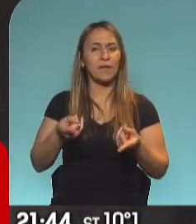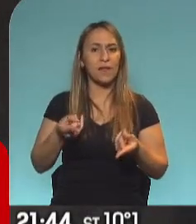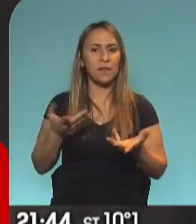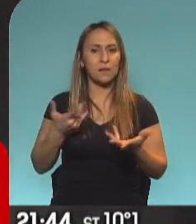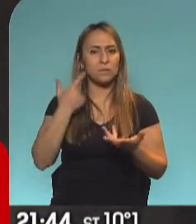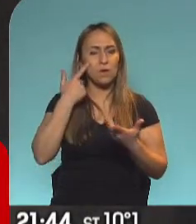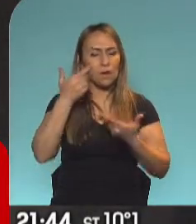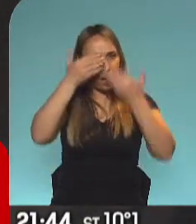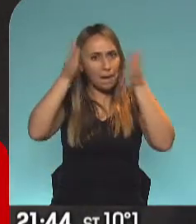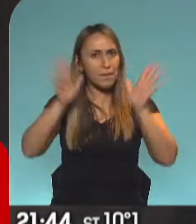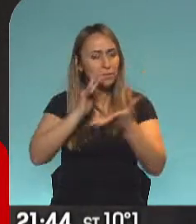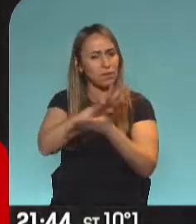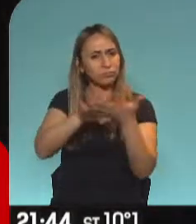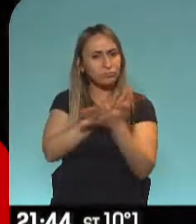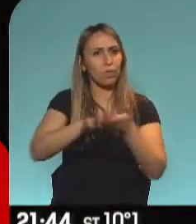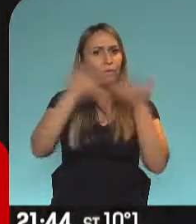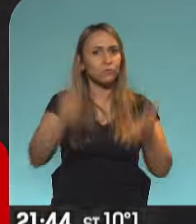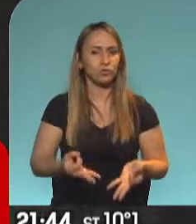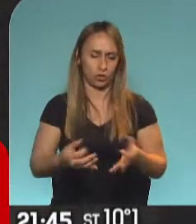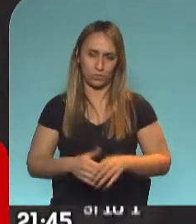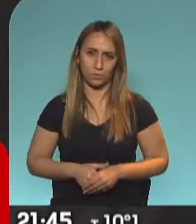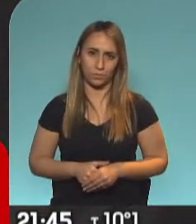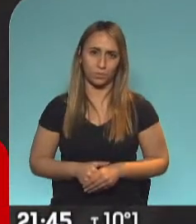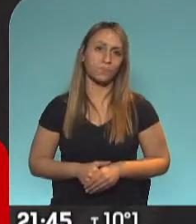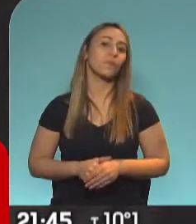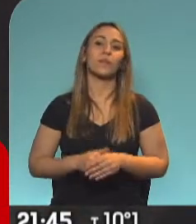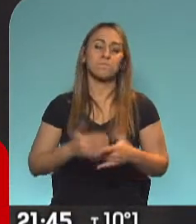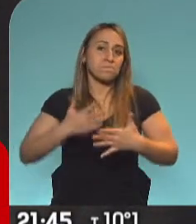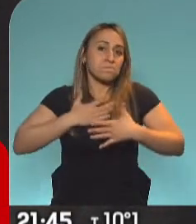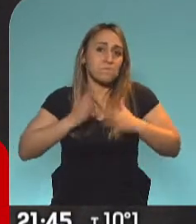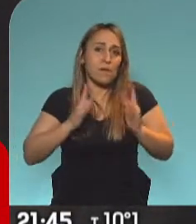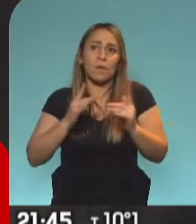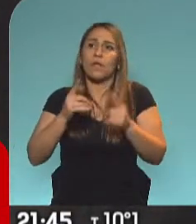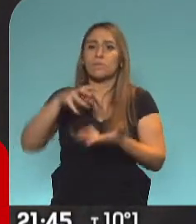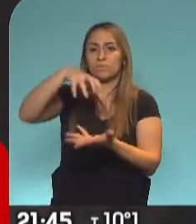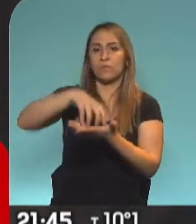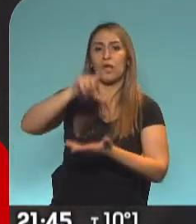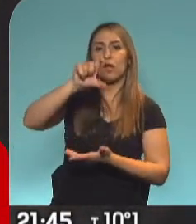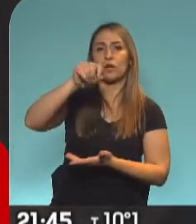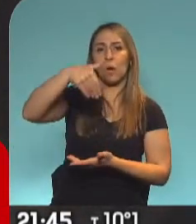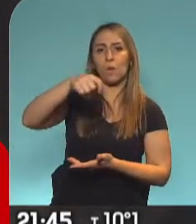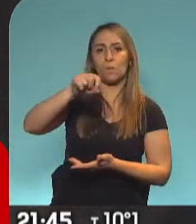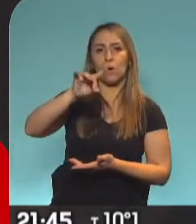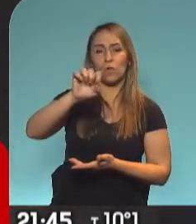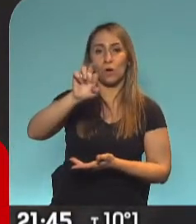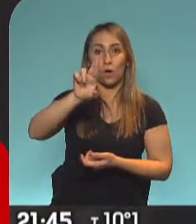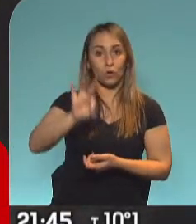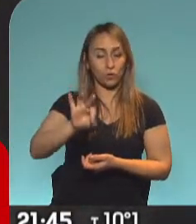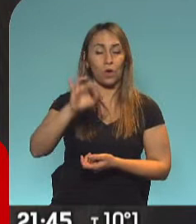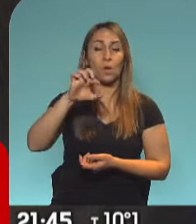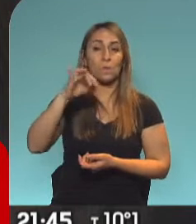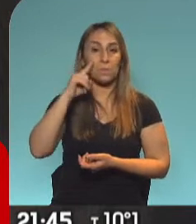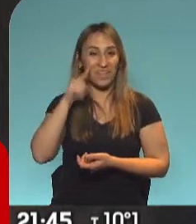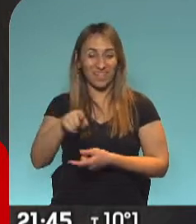cosas funcionen bien y no buscar que las cosas funcionen mal. Creo que no queda ninguna causa en Comodoro Py que pudieran intervenir ellos relativo a